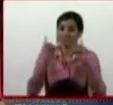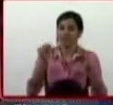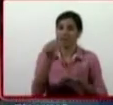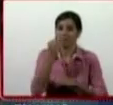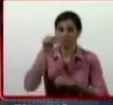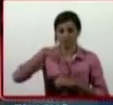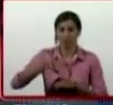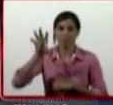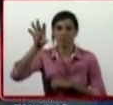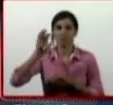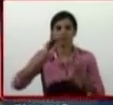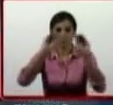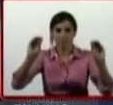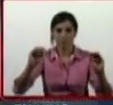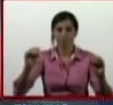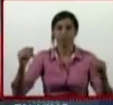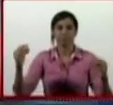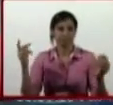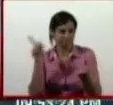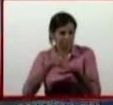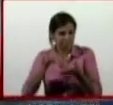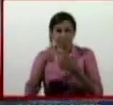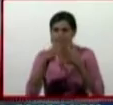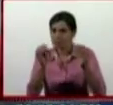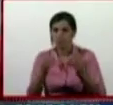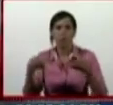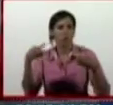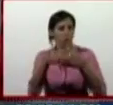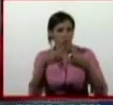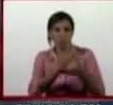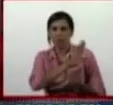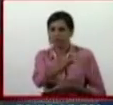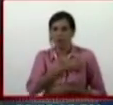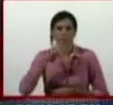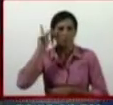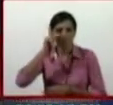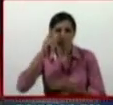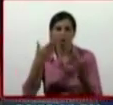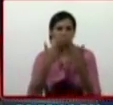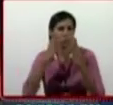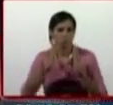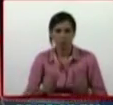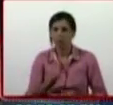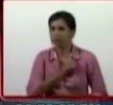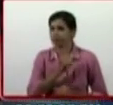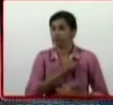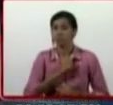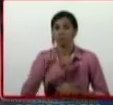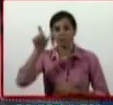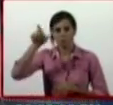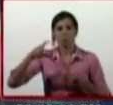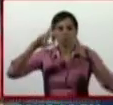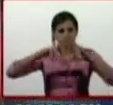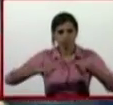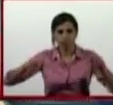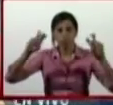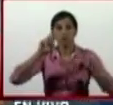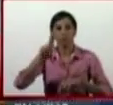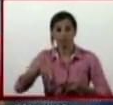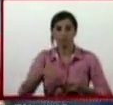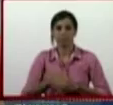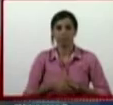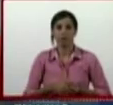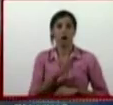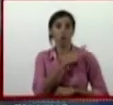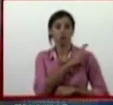eso estamos llamando al concurso de todos. Sectores universitarios, profesores, estudiantes, investigadores, incluso autoridades, que fueron con las que